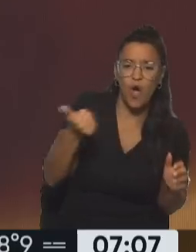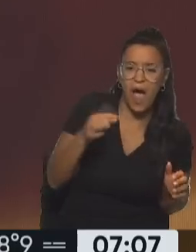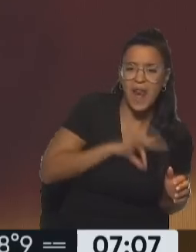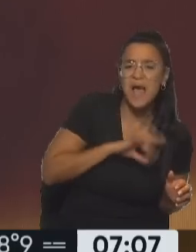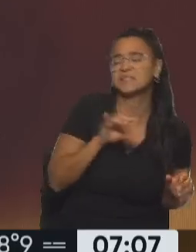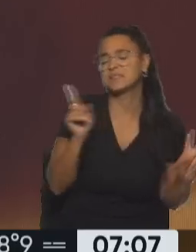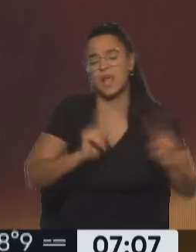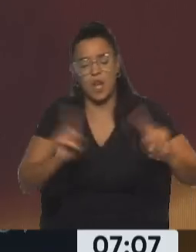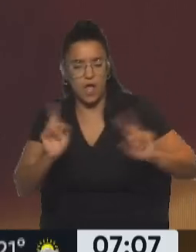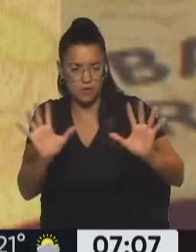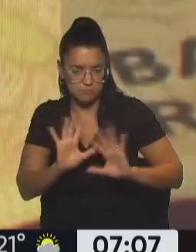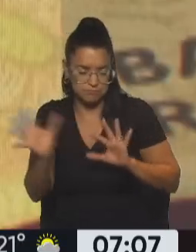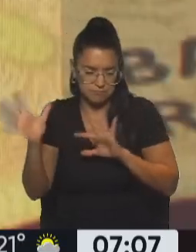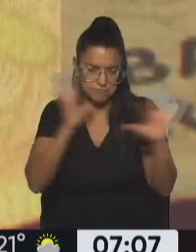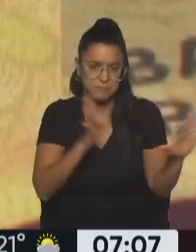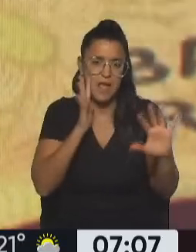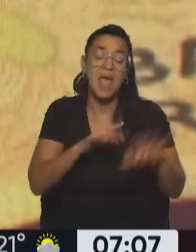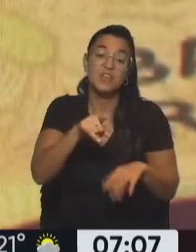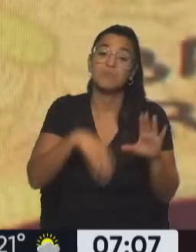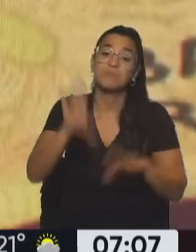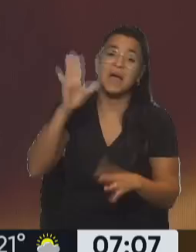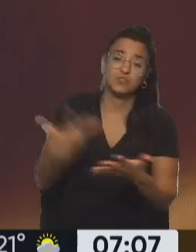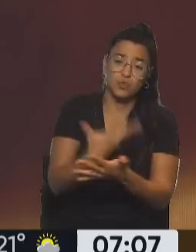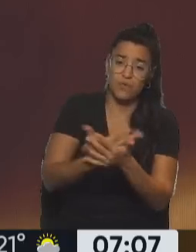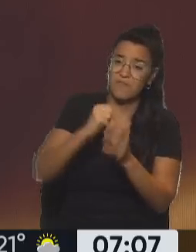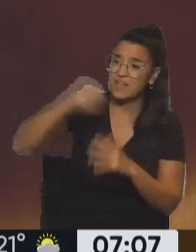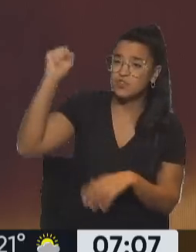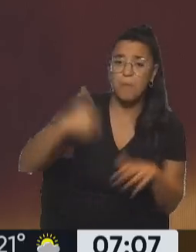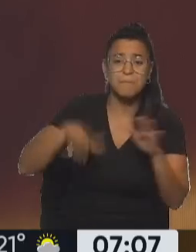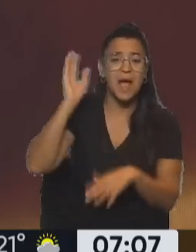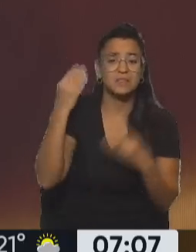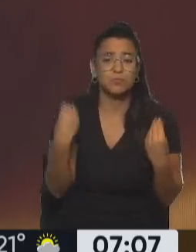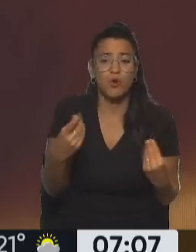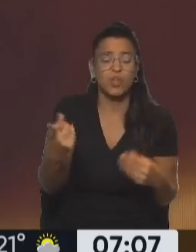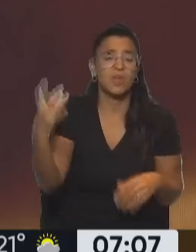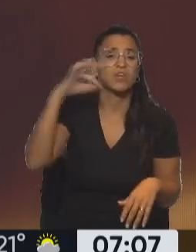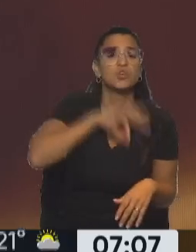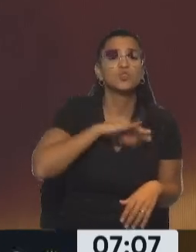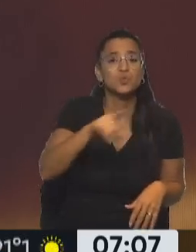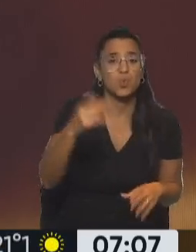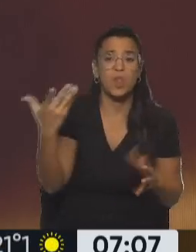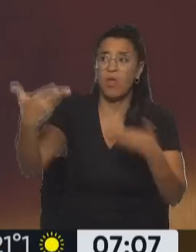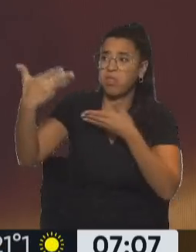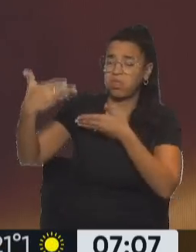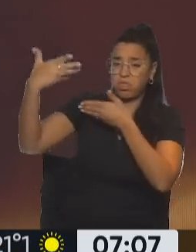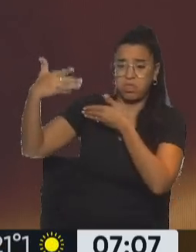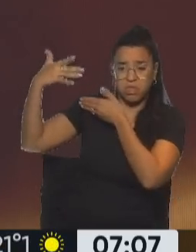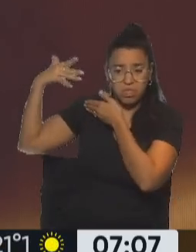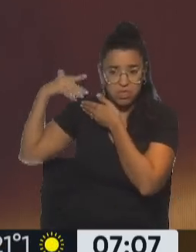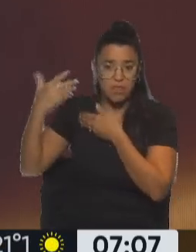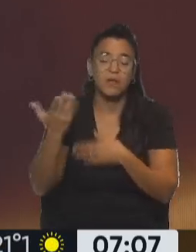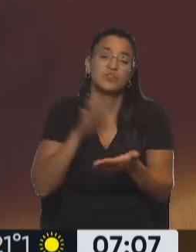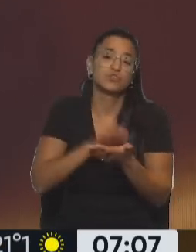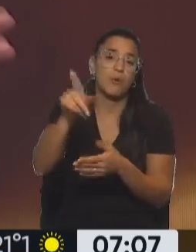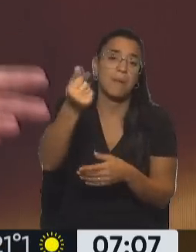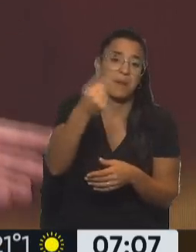por ningún tipo de adicional. Y los que más sufren la inflación. Y los que más sufren la inflación porque tienen los ingresos sumamente atrasados respecto de lo que es la suba